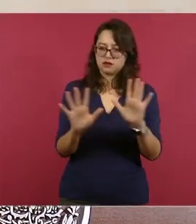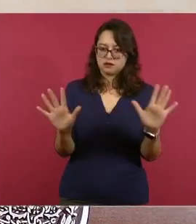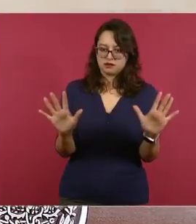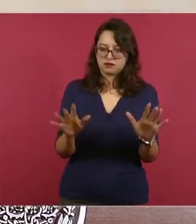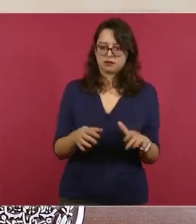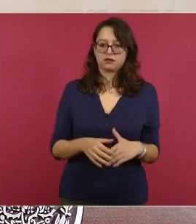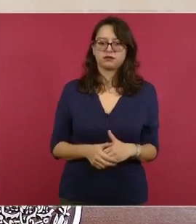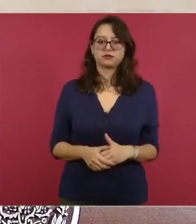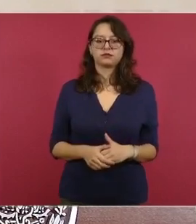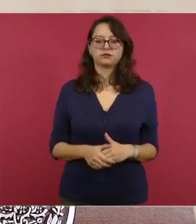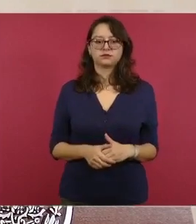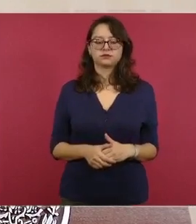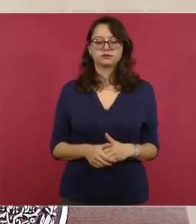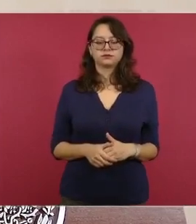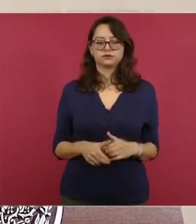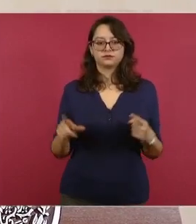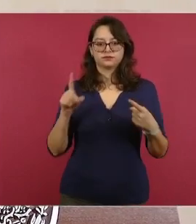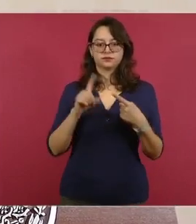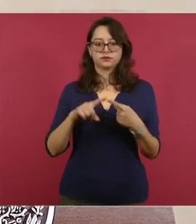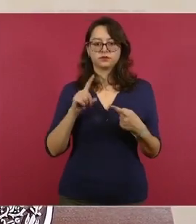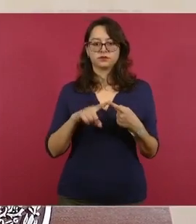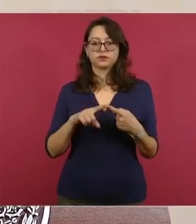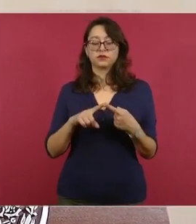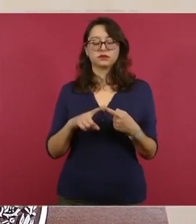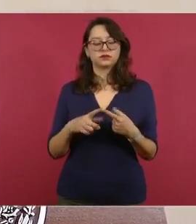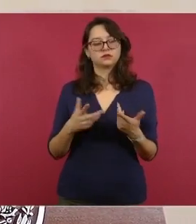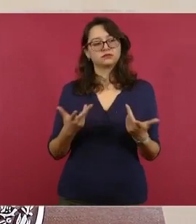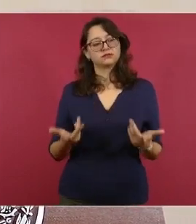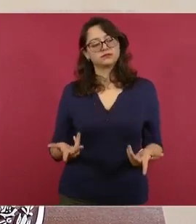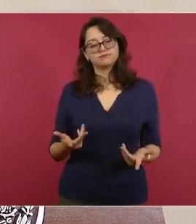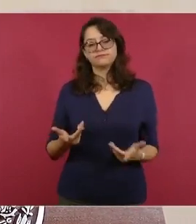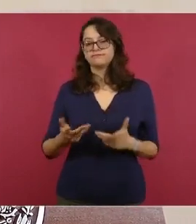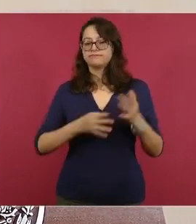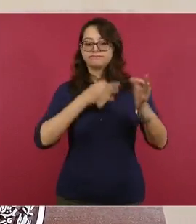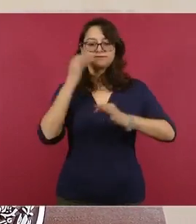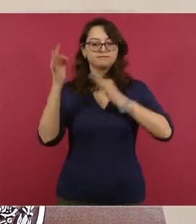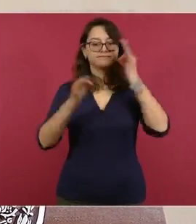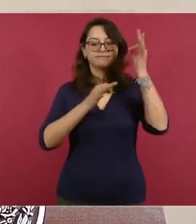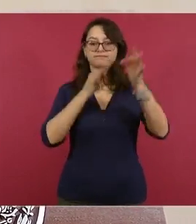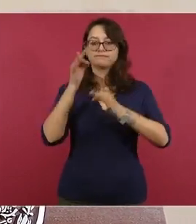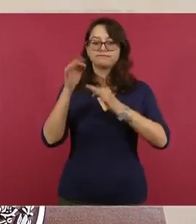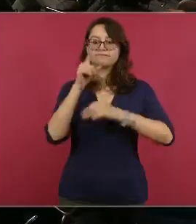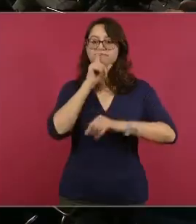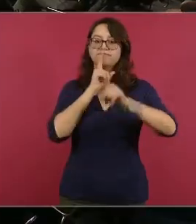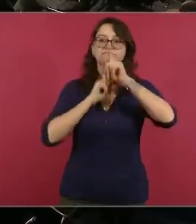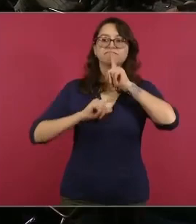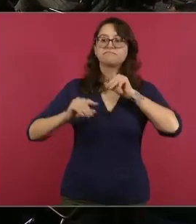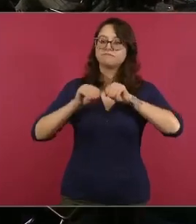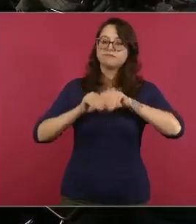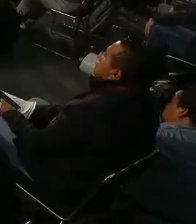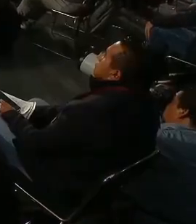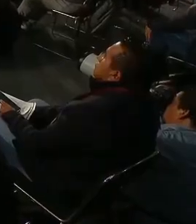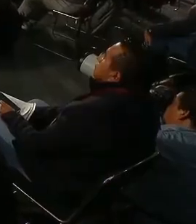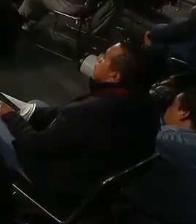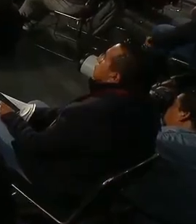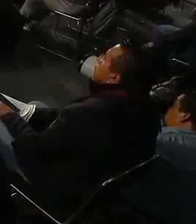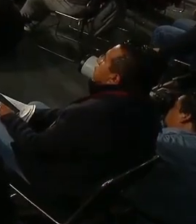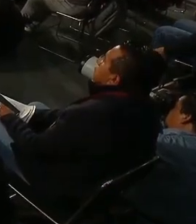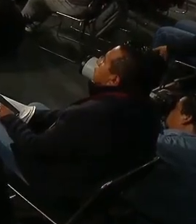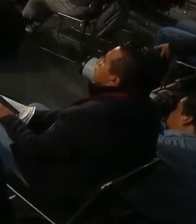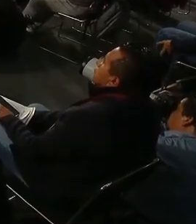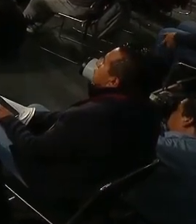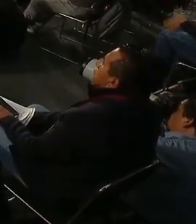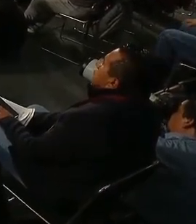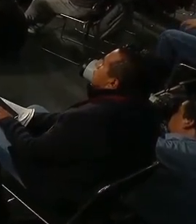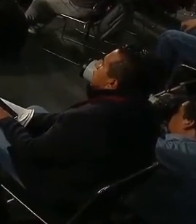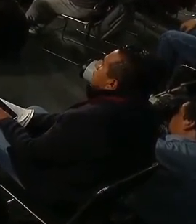Una, que es la desinformación. Todavía no pasaban los efectos